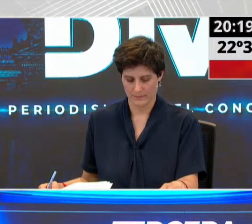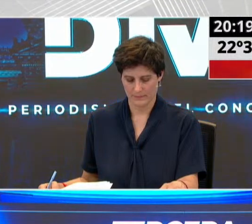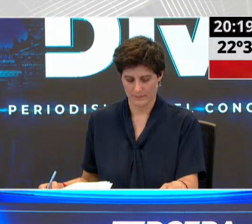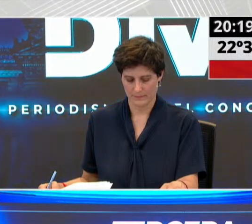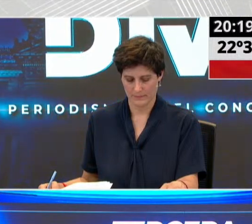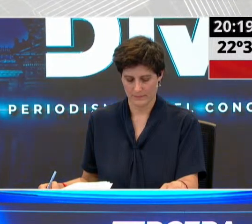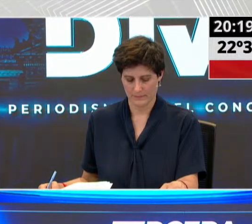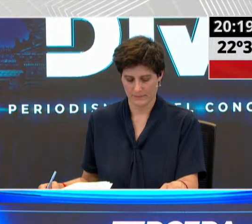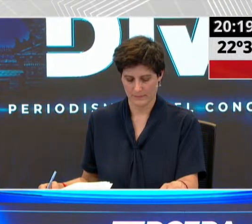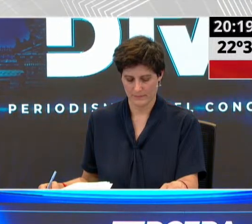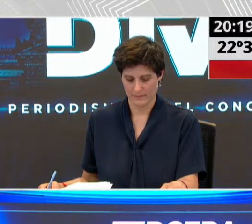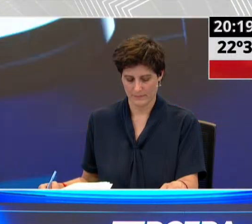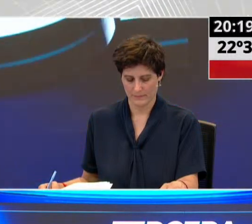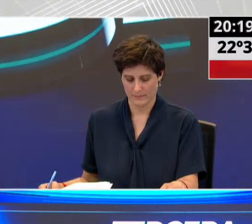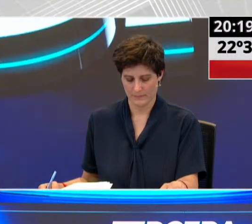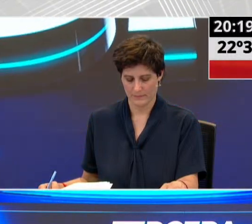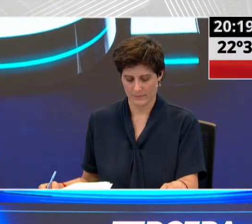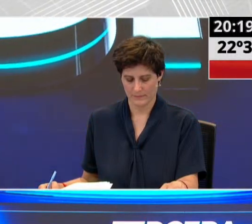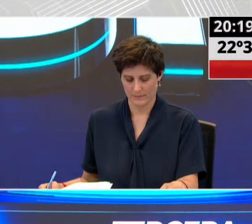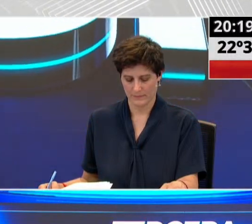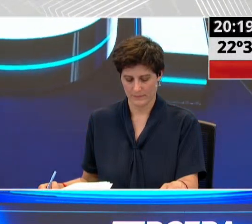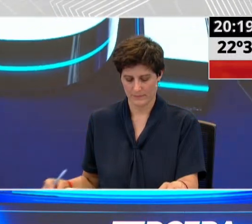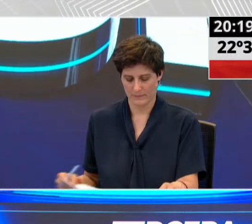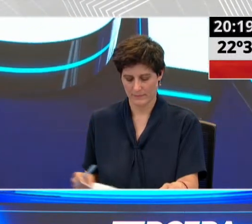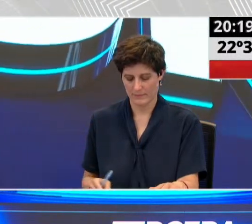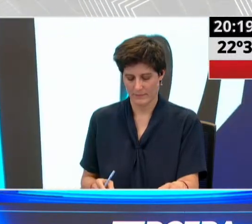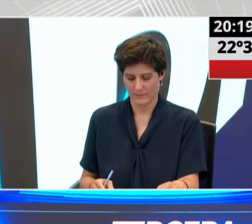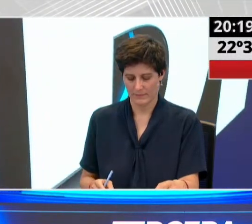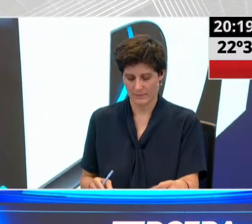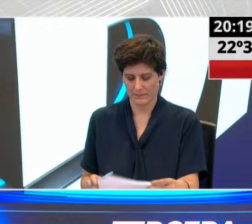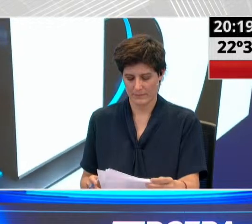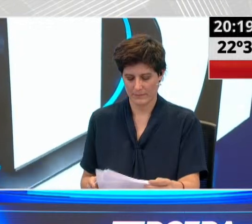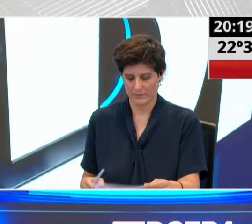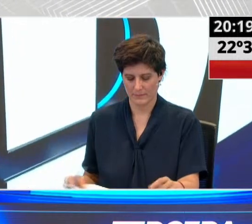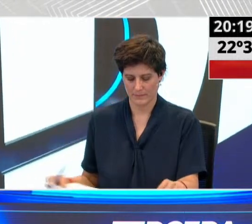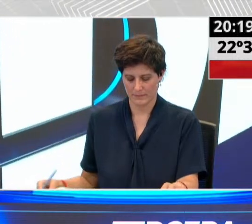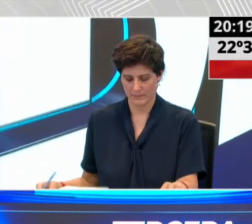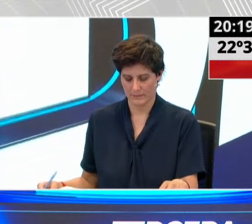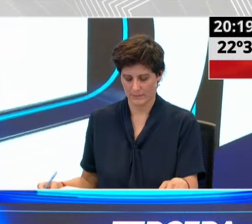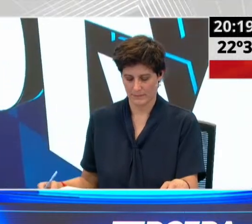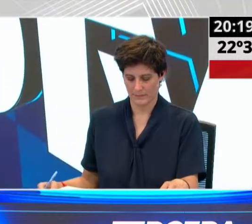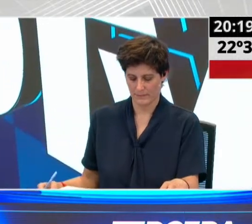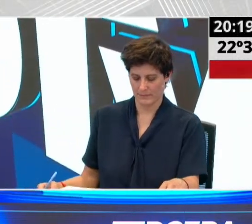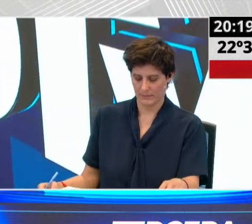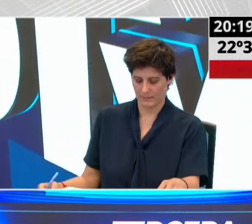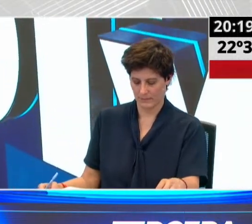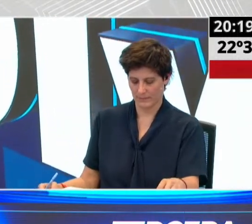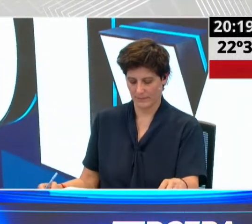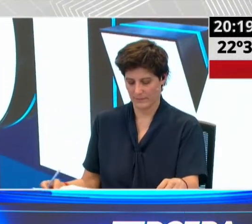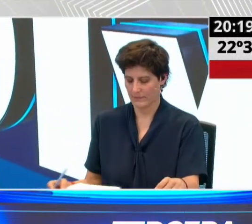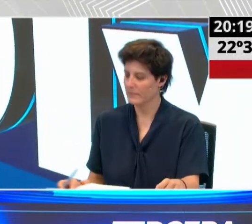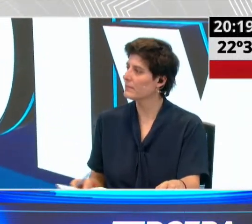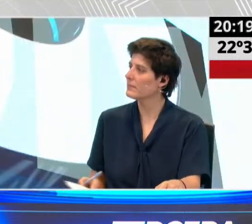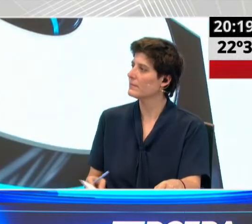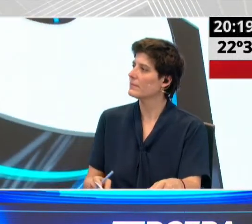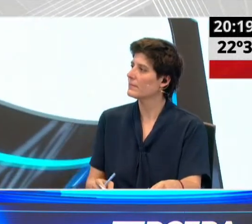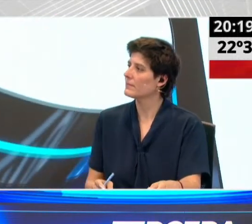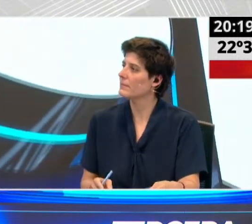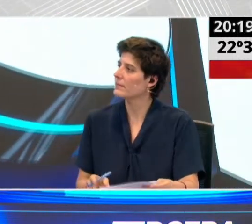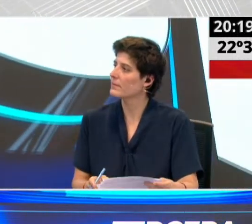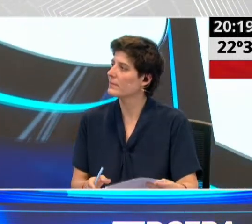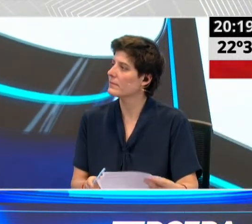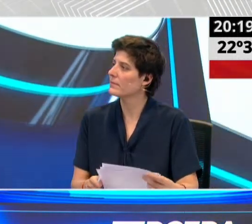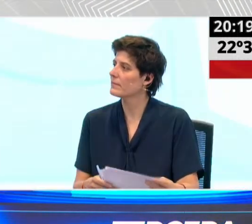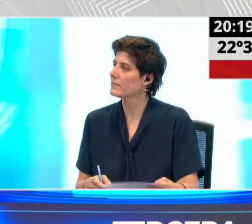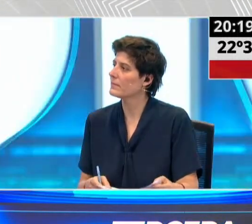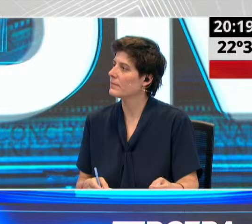gira en torno al reclamo de los diputados y diputadas que vienen de distintas provincias de nuestro país que consideran que tienen que